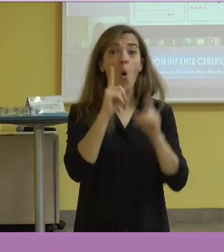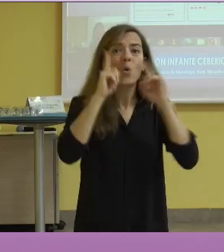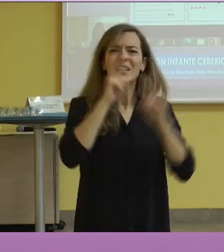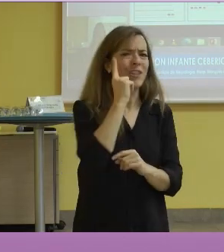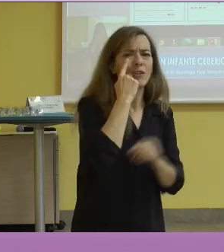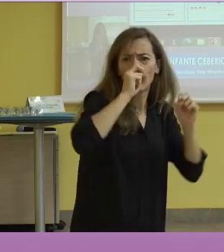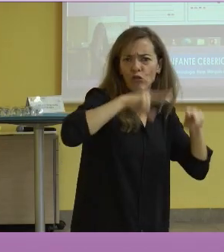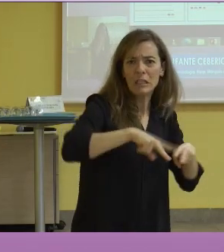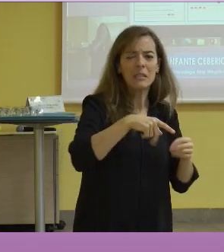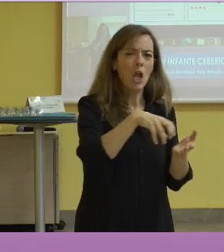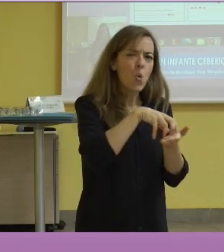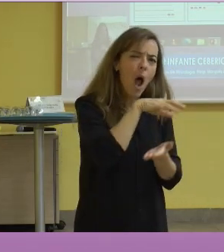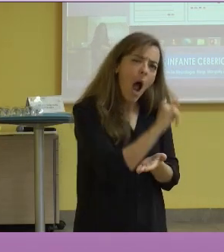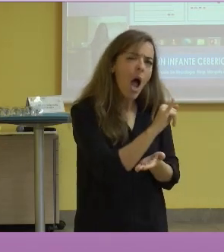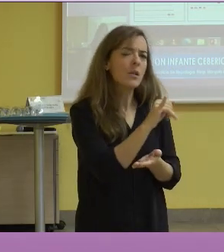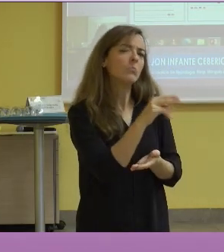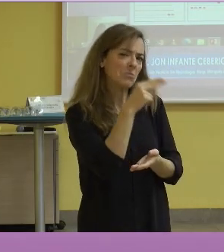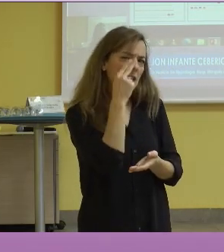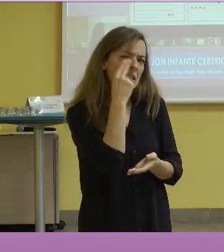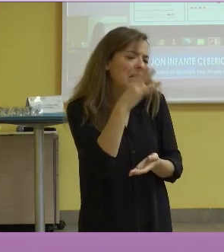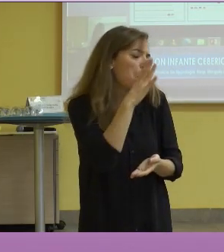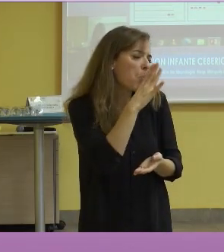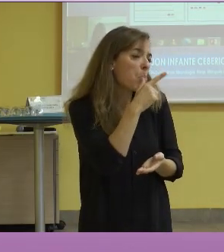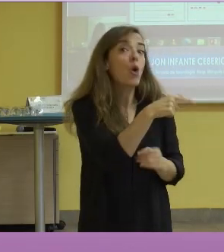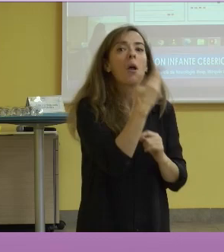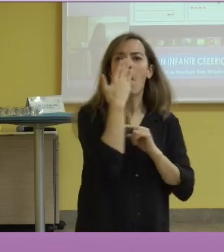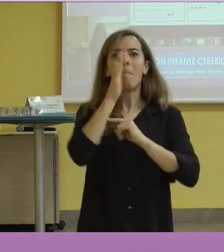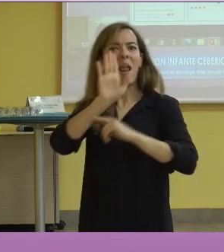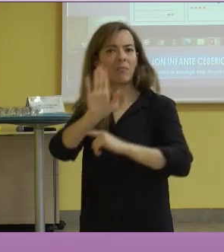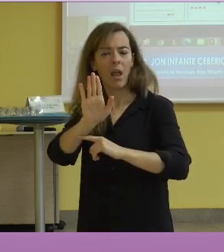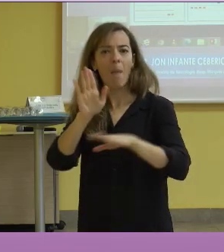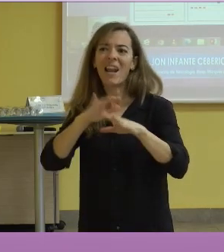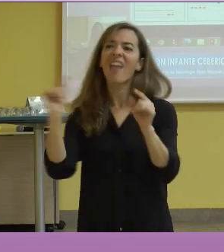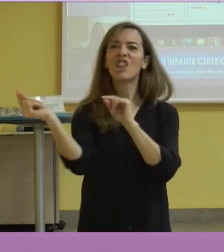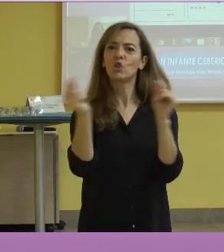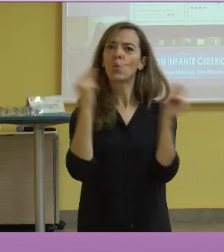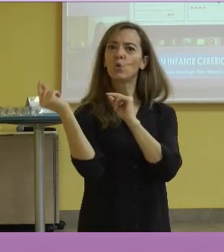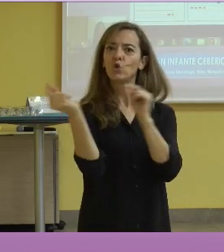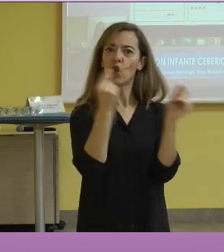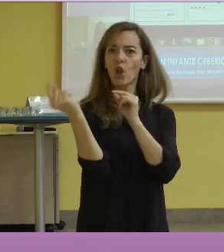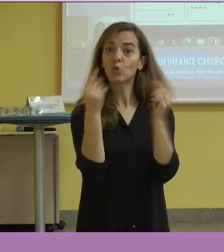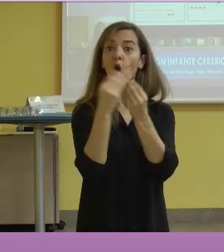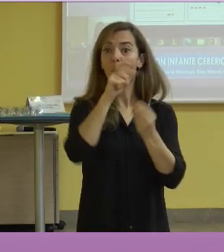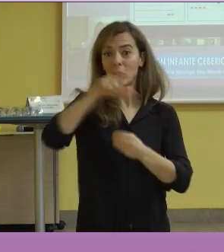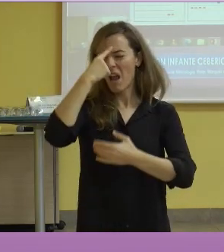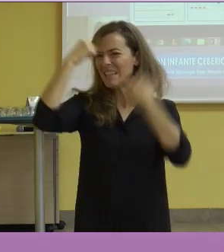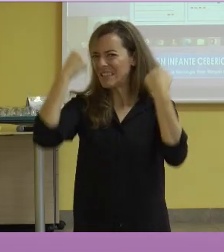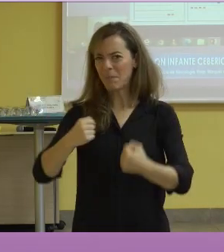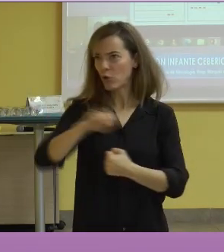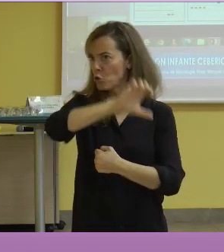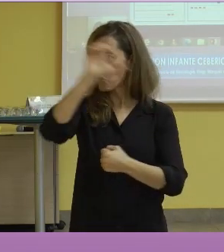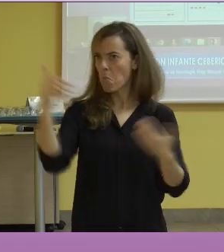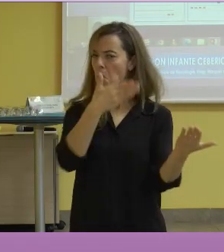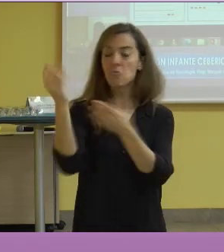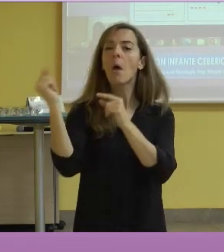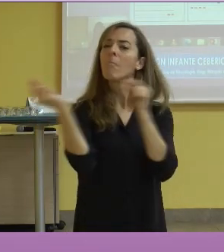que plantean dudas, que resultan interesantes por la razón que sea. Y bueno, esos casos se discuten con expertos de distintos puntos de Europa y